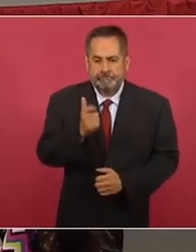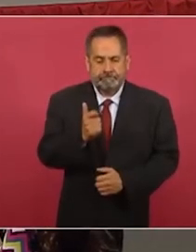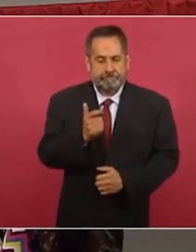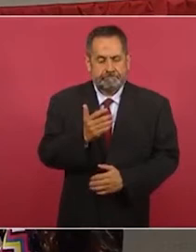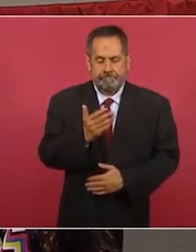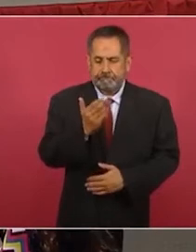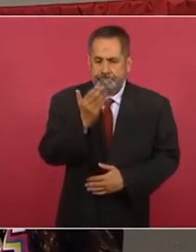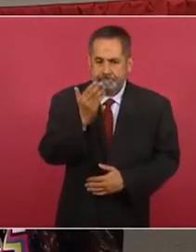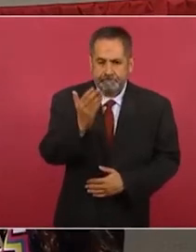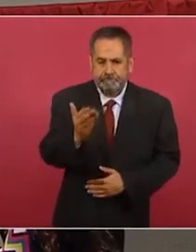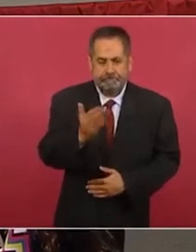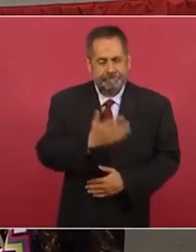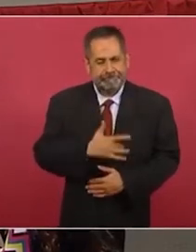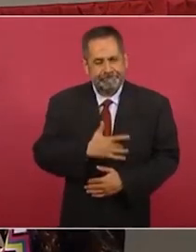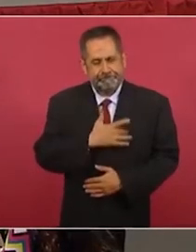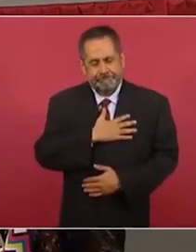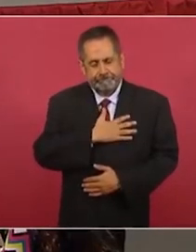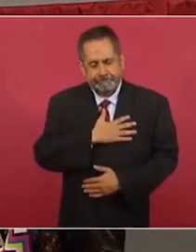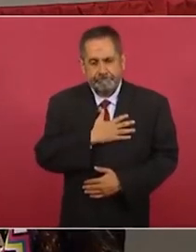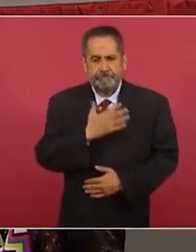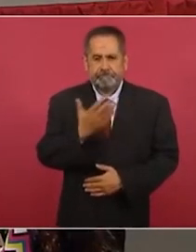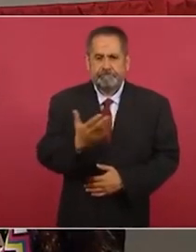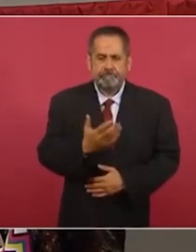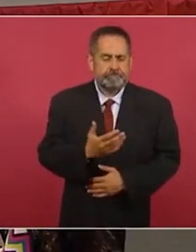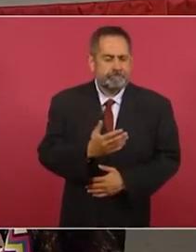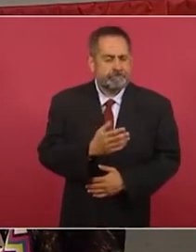y afectuosas, cariñosas